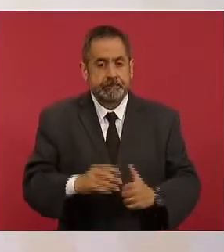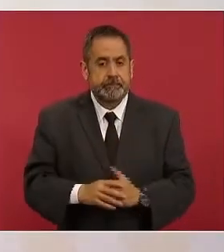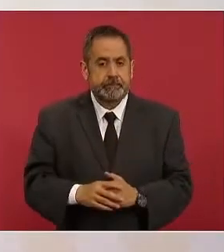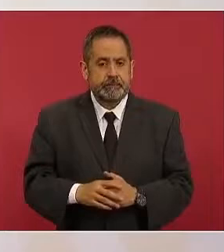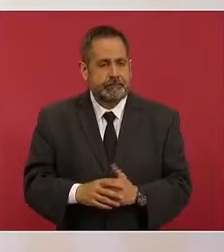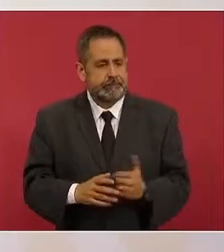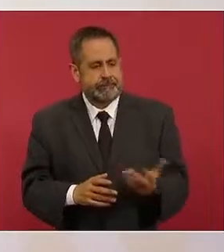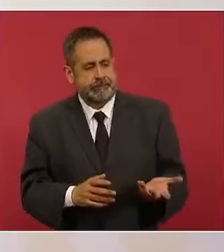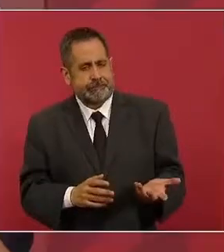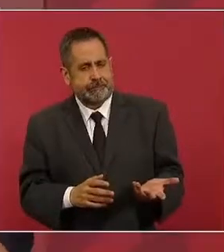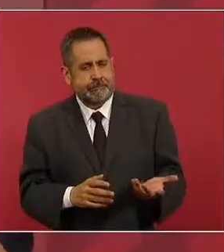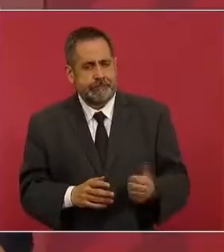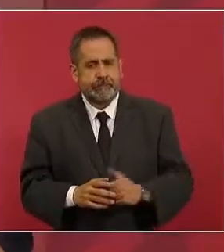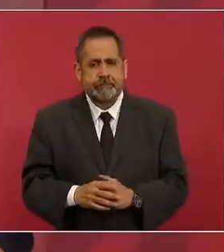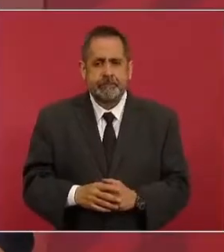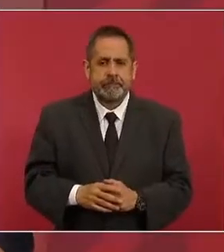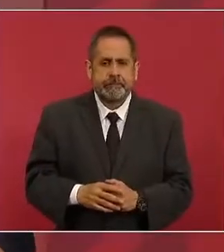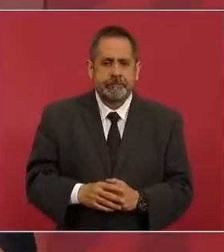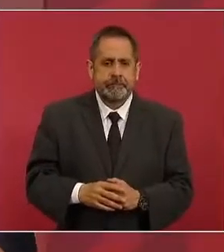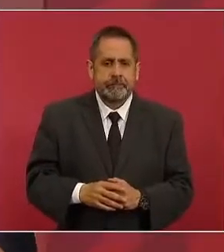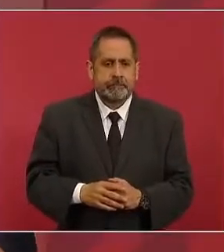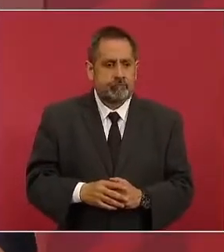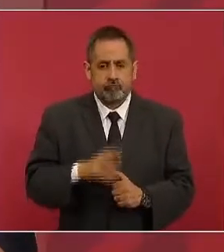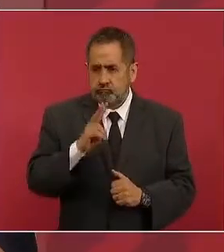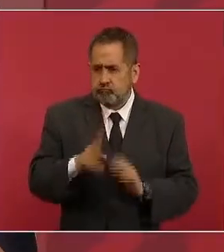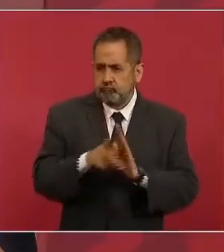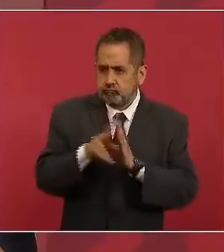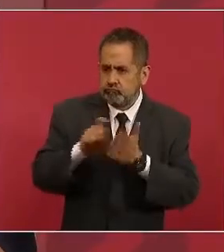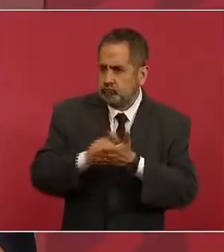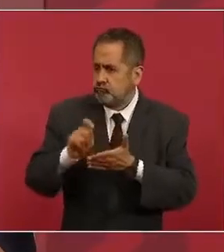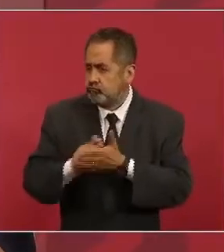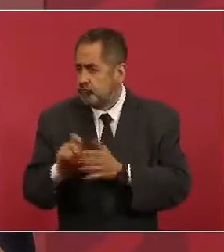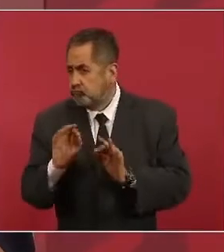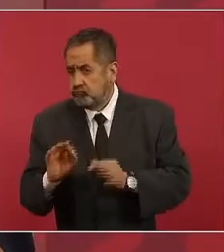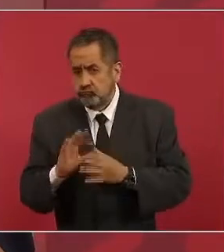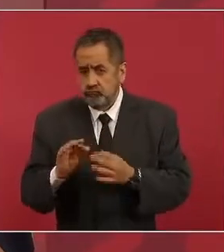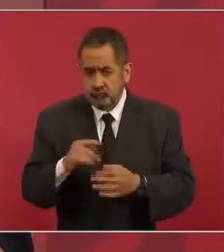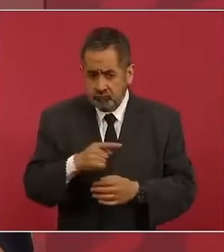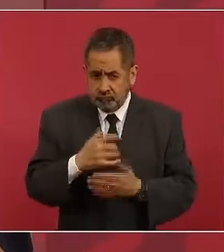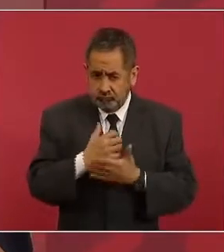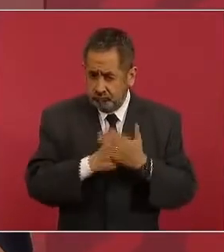¿Qué tiene que ver con los periodistas?